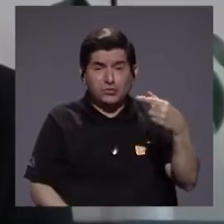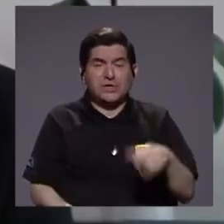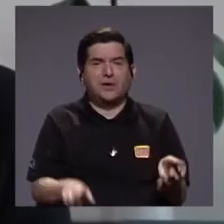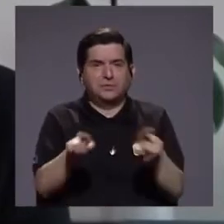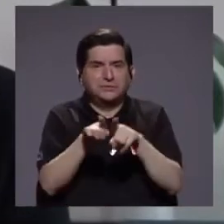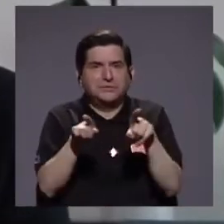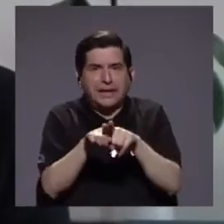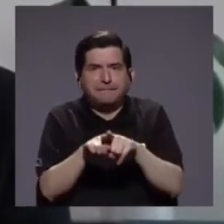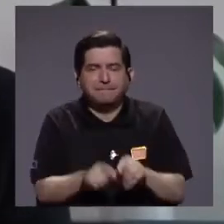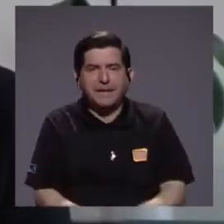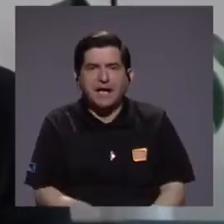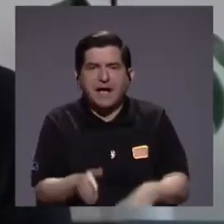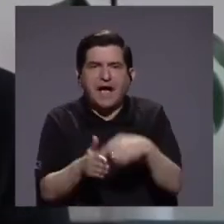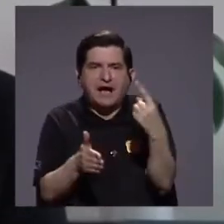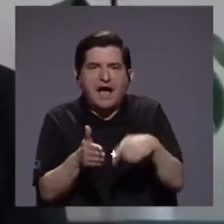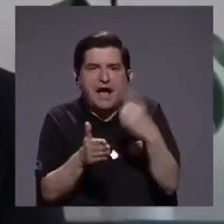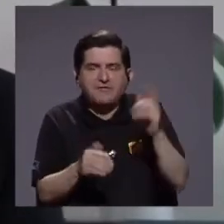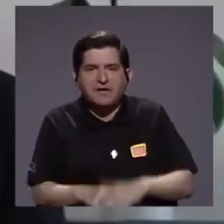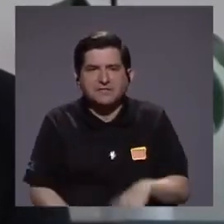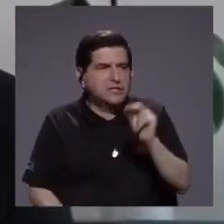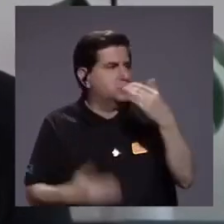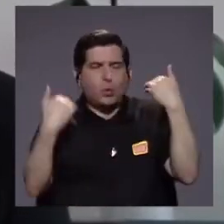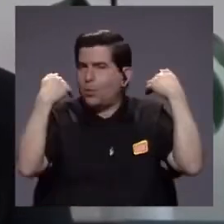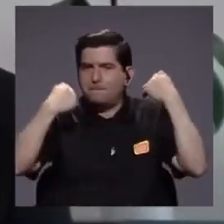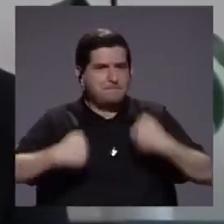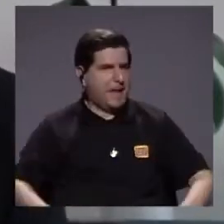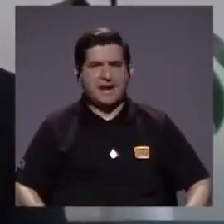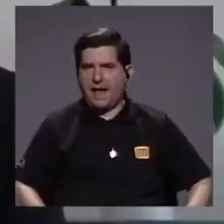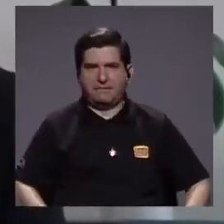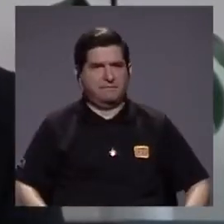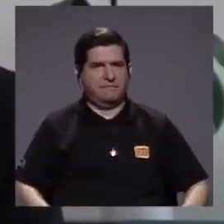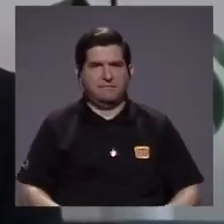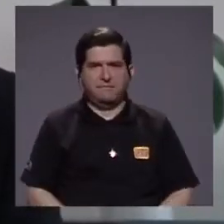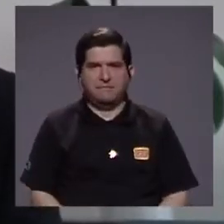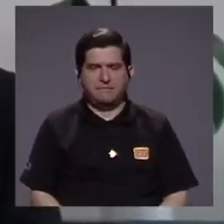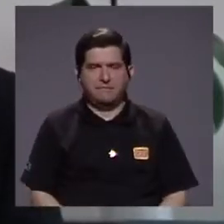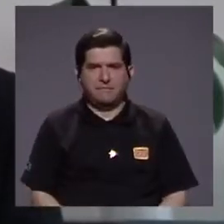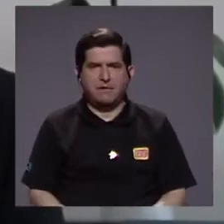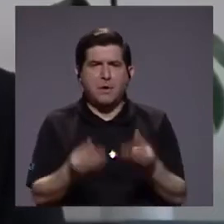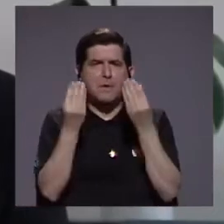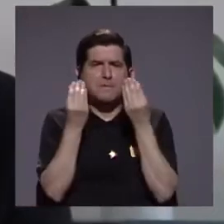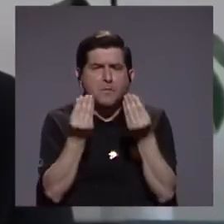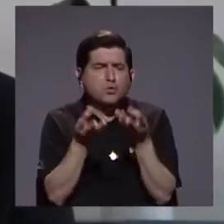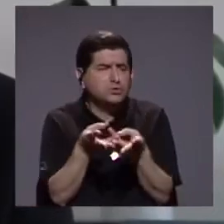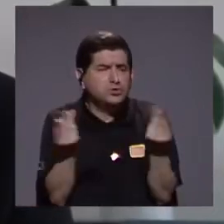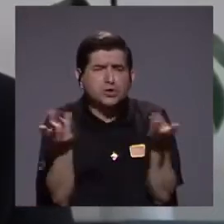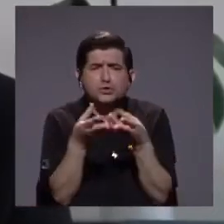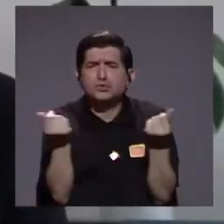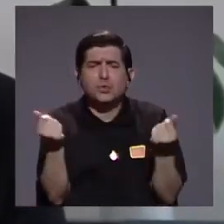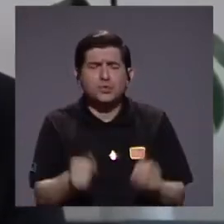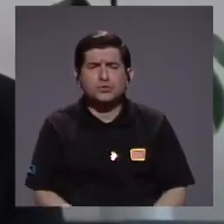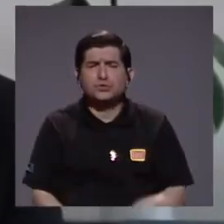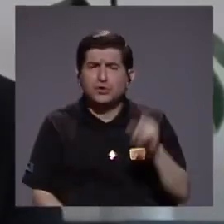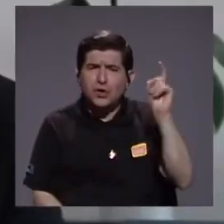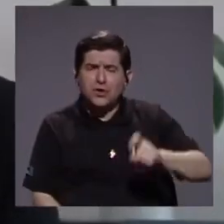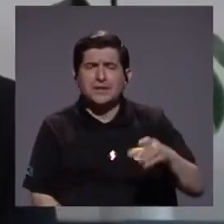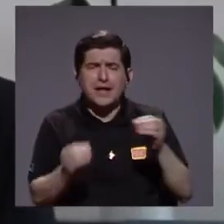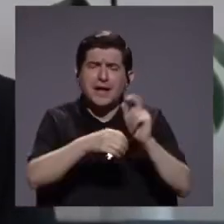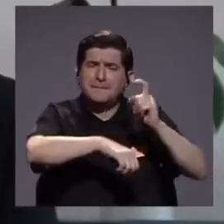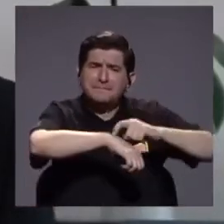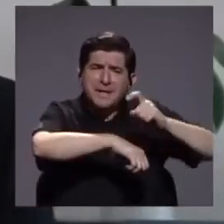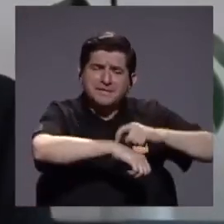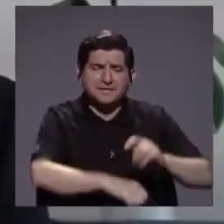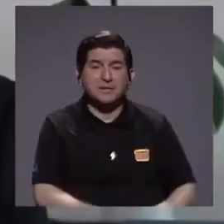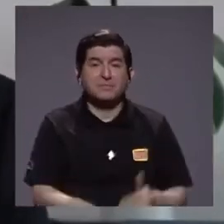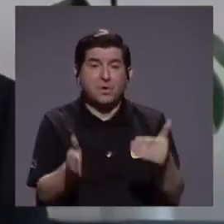incluso en ocasiones infrahumanas, ¿verdad? Muchas de las soluciones que se han dado son soluciones que requieren más tiempo y la